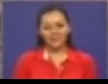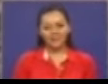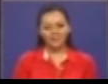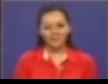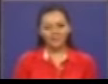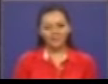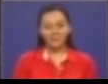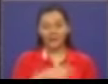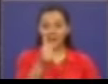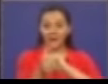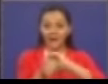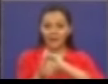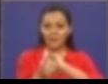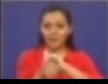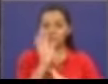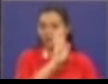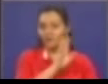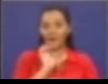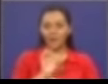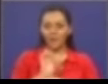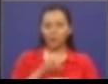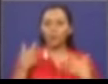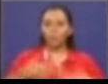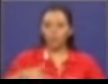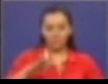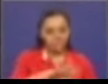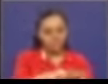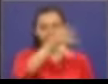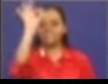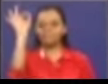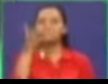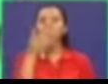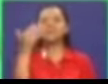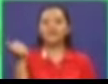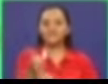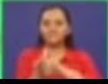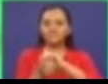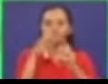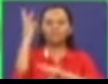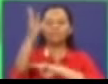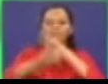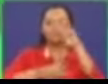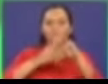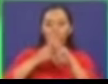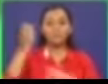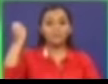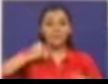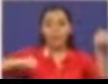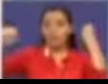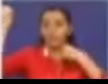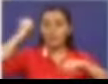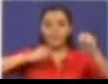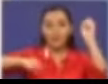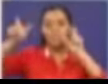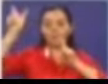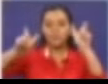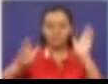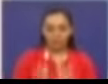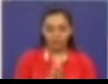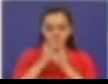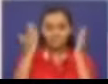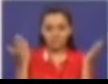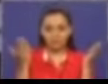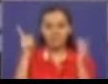Las Islas Encantadas del Ecuador ya fueron elegidas como las mejores islas del mundo, según los viajeros lectores de la revista neoyorquina